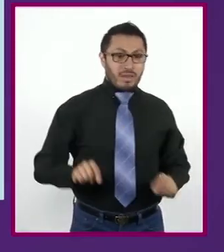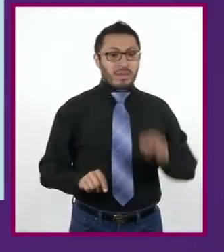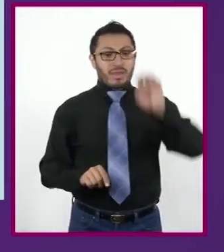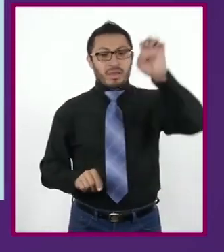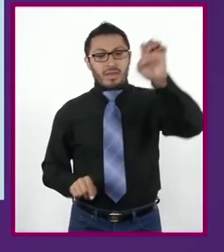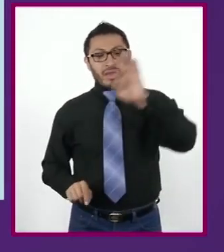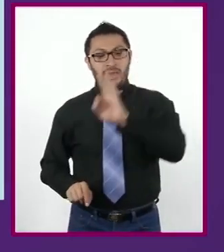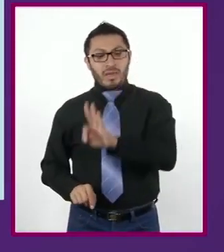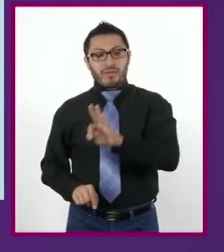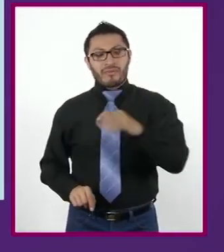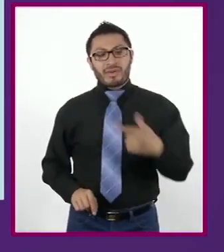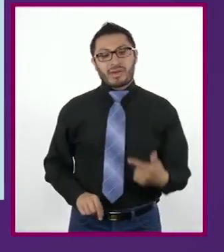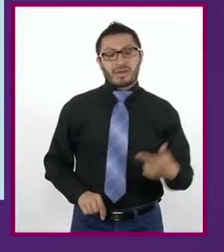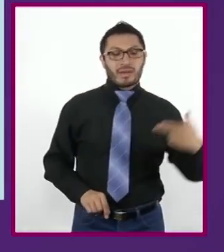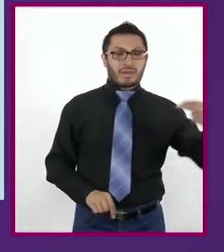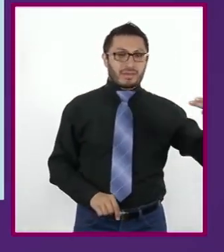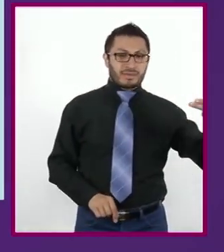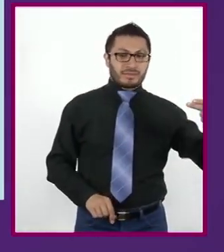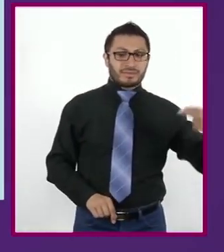EFGH,